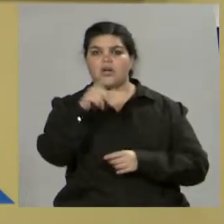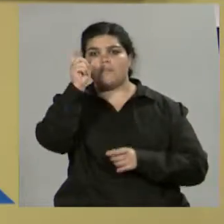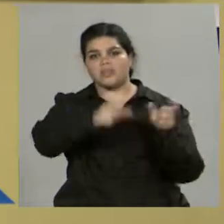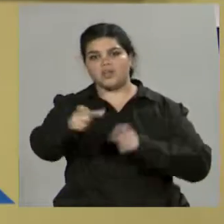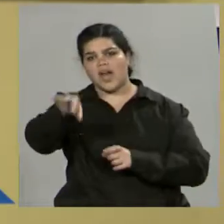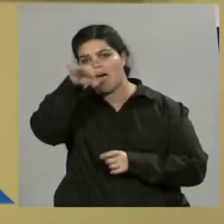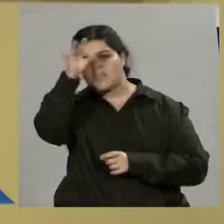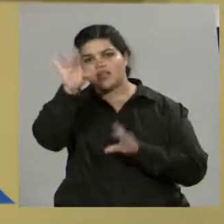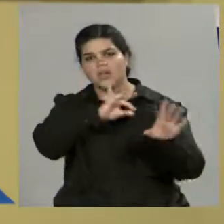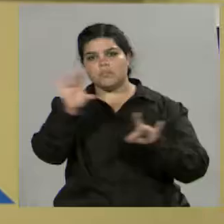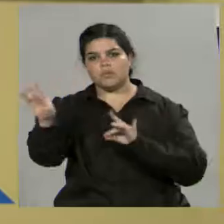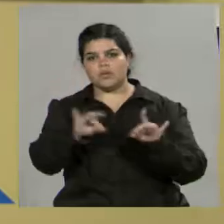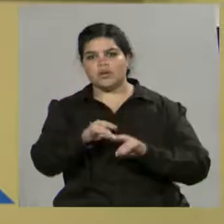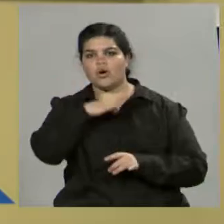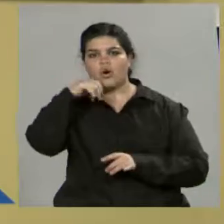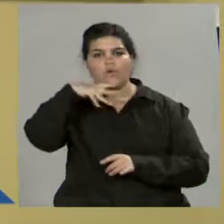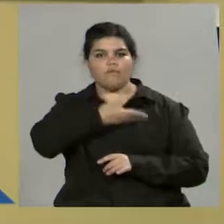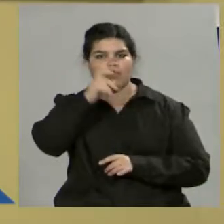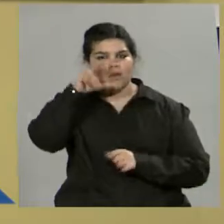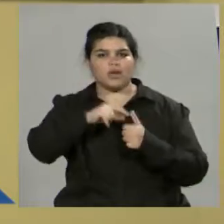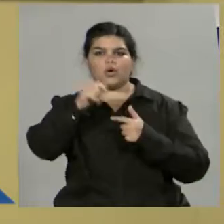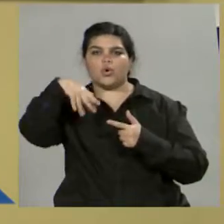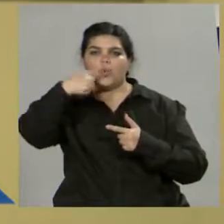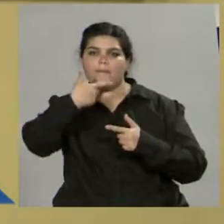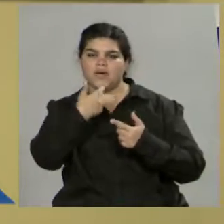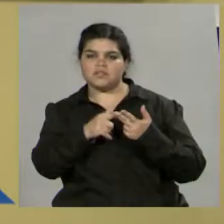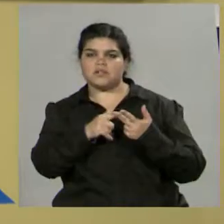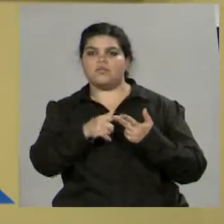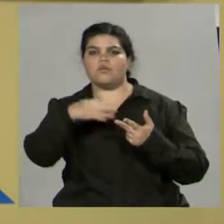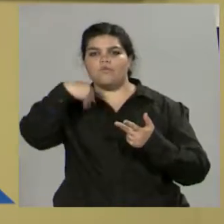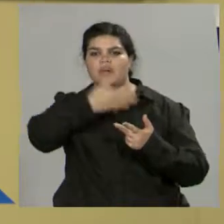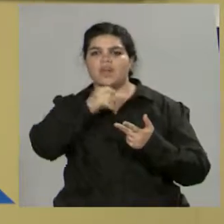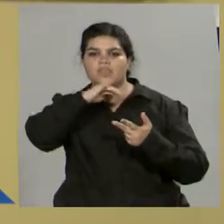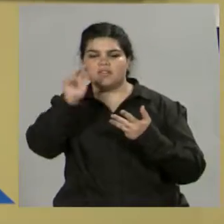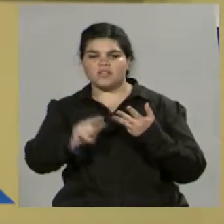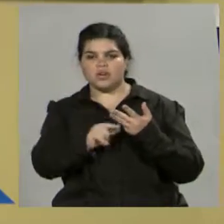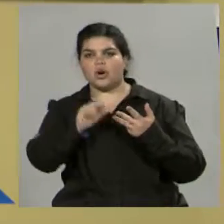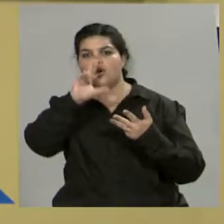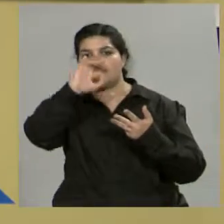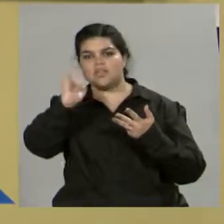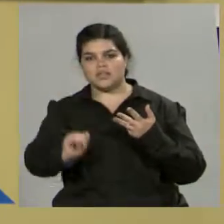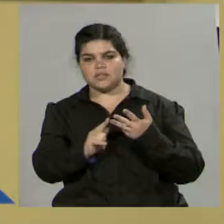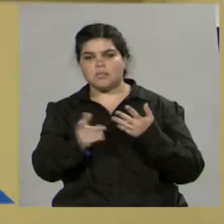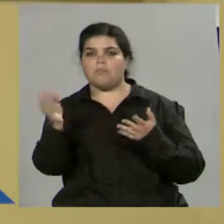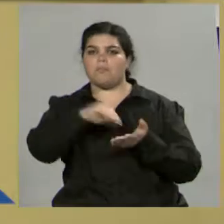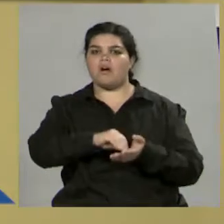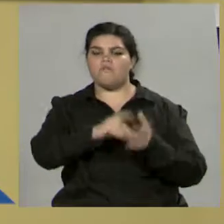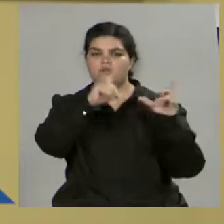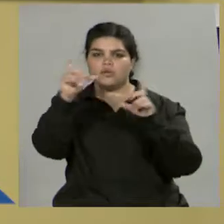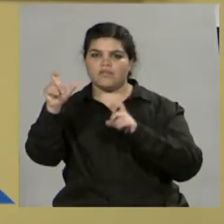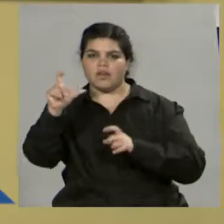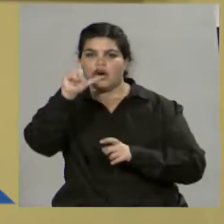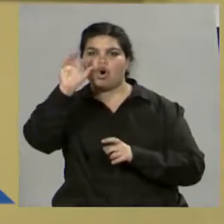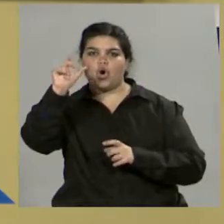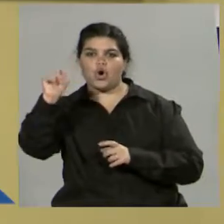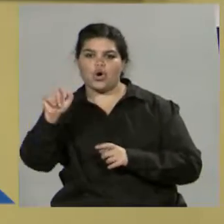artistas invitados como Nahuel Jofré, Los Cumpas, Gabriela Fernández y Víctor Hugo Cortés, además de las fotografías de Coco Yáñez, que era